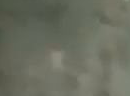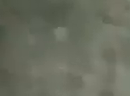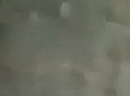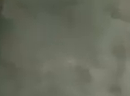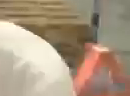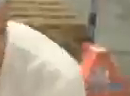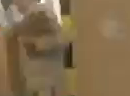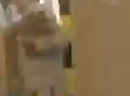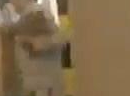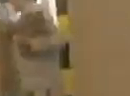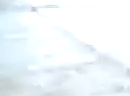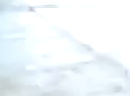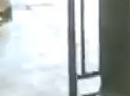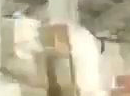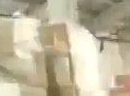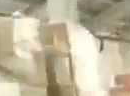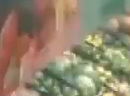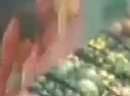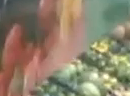vencerán.